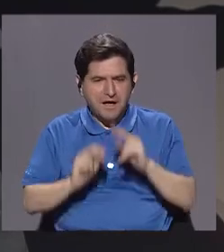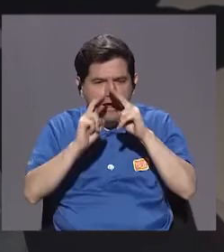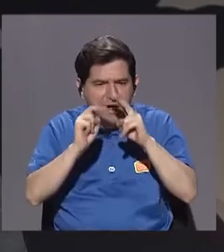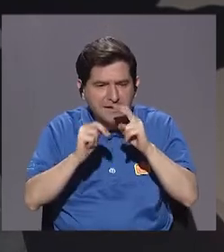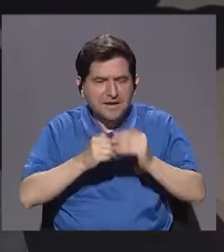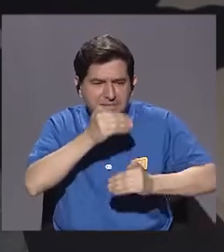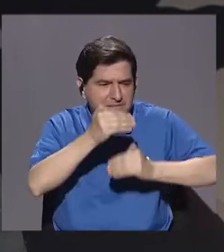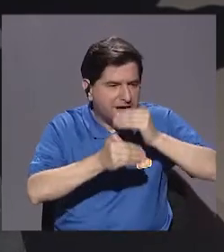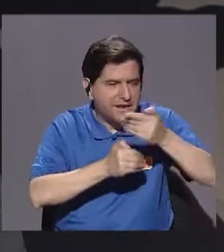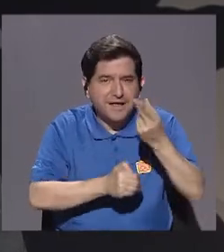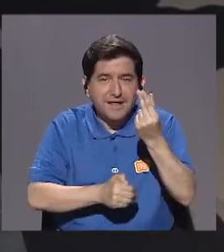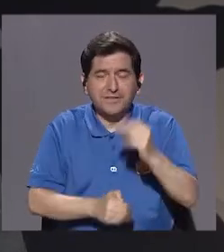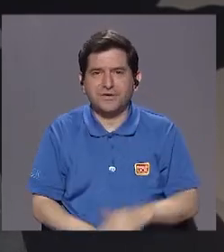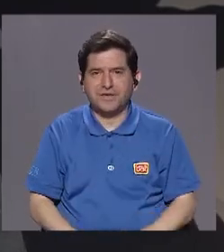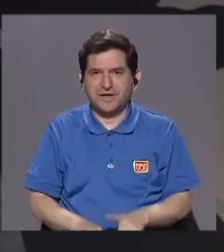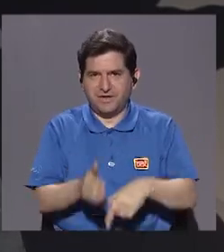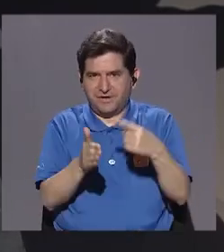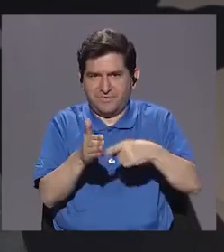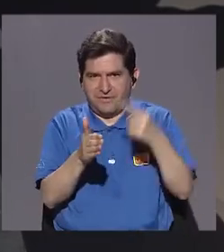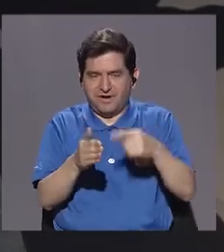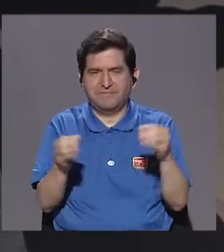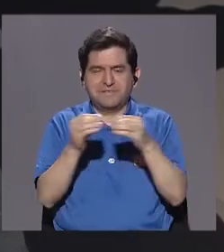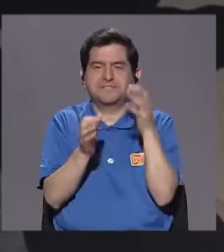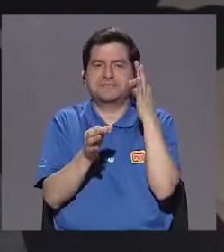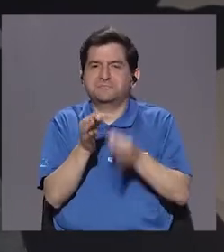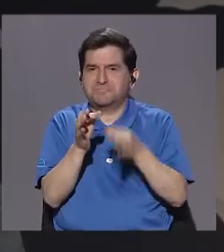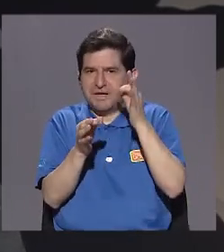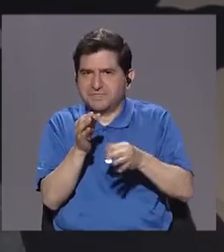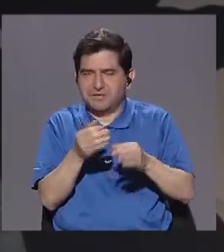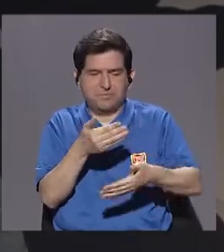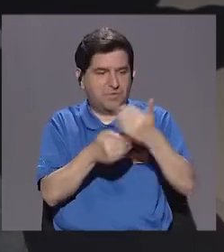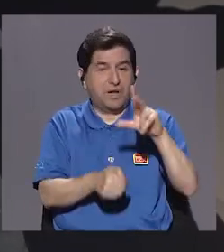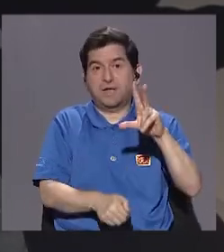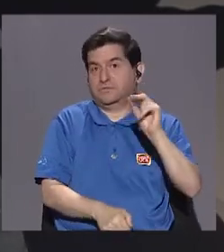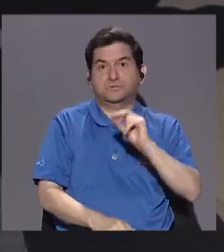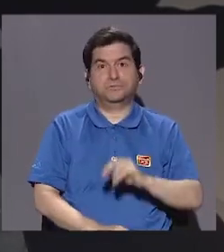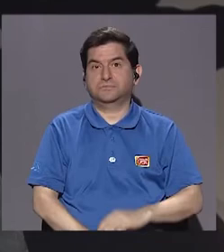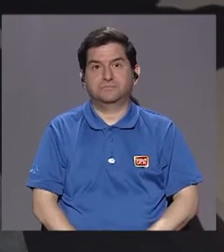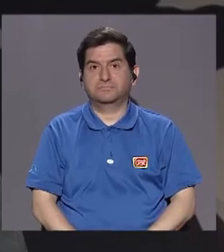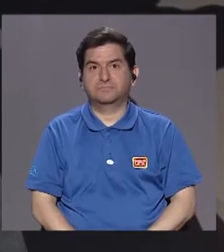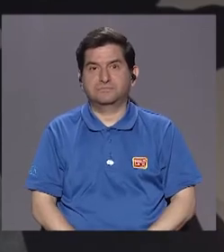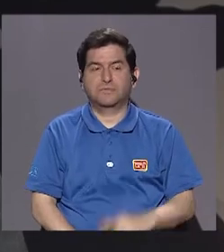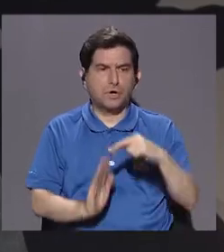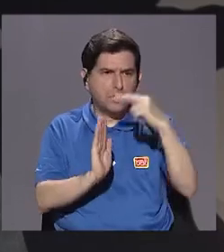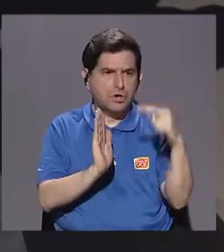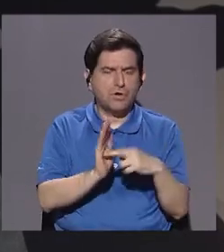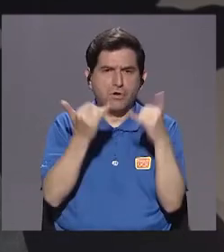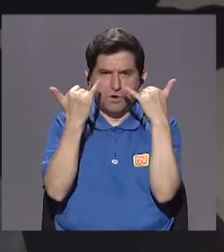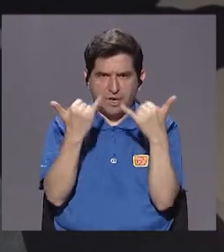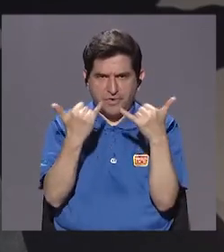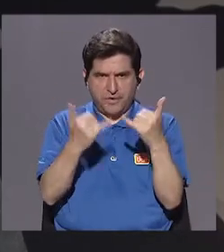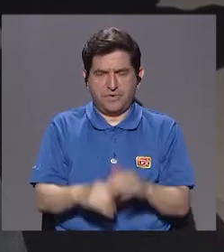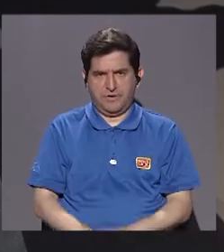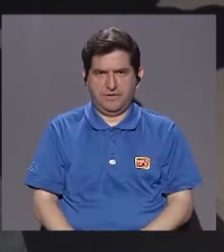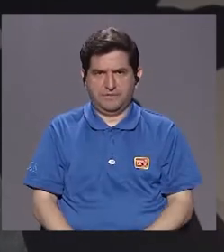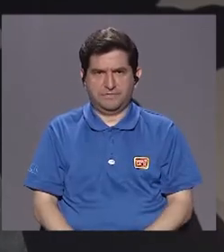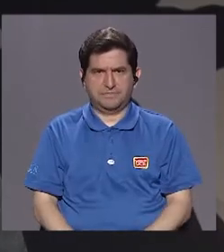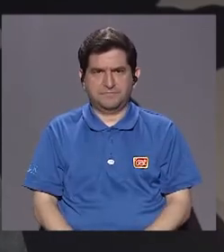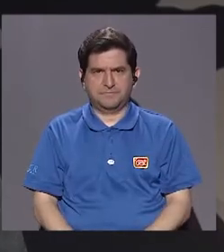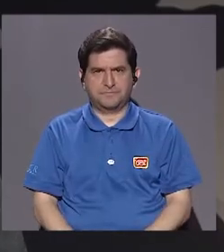del dinero se vuelve en algunos casos más sencillo que como era antes y con las regulaciones que están sobre esa vía